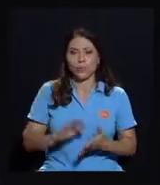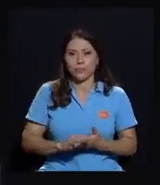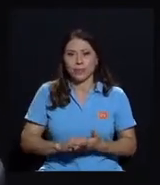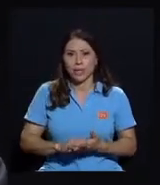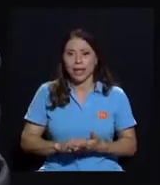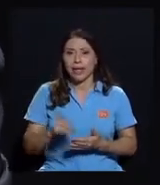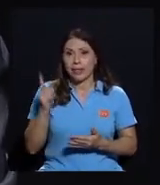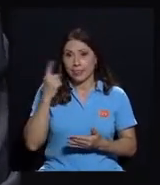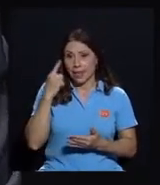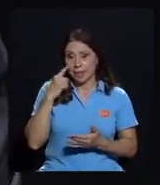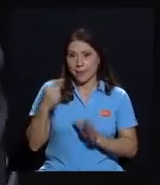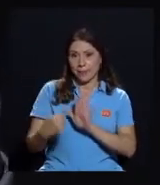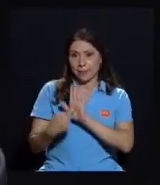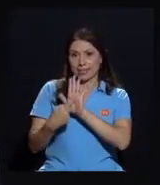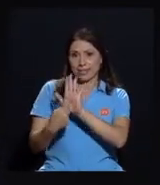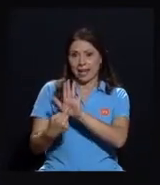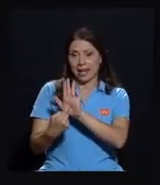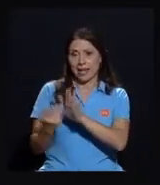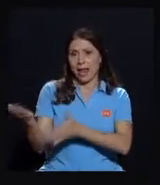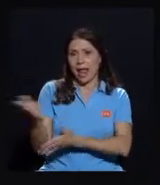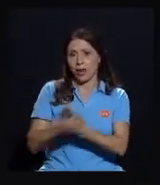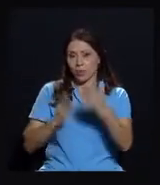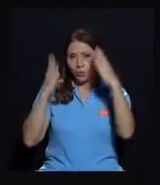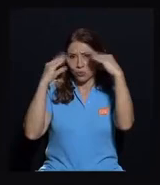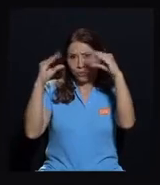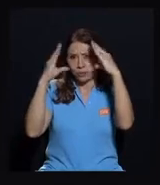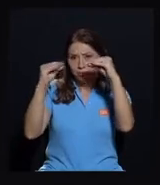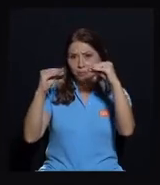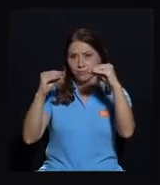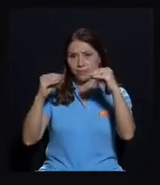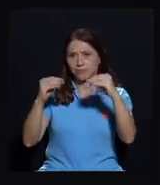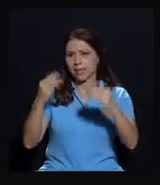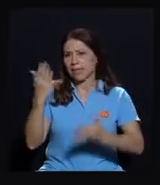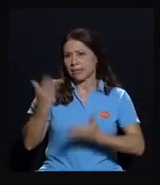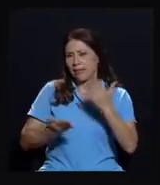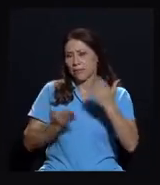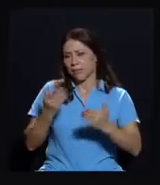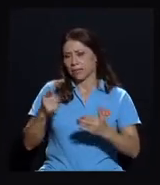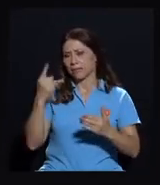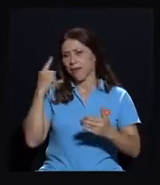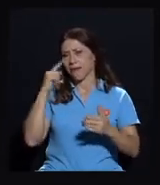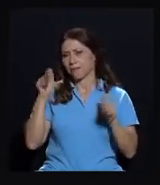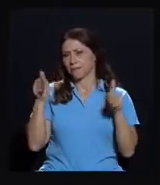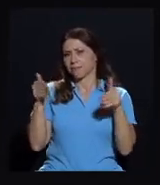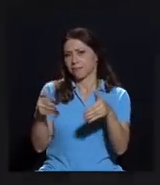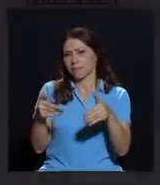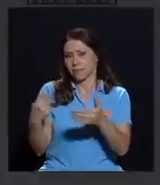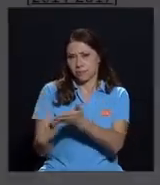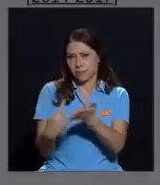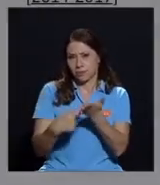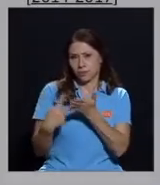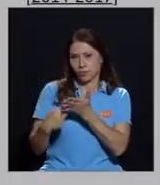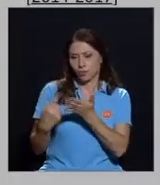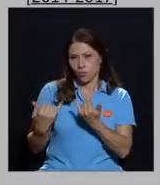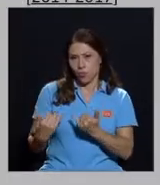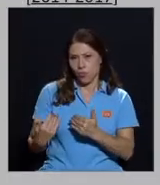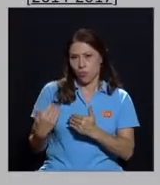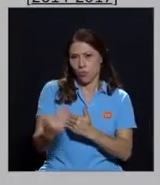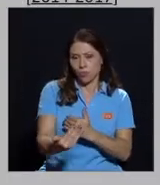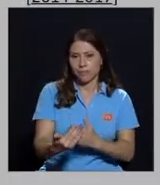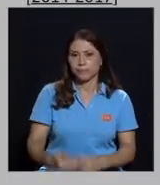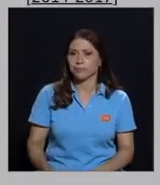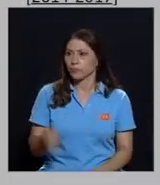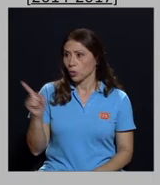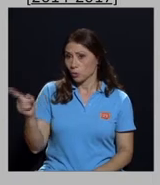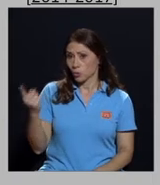presentarle algunas y algunos datos que tal vez no se enmarca esta discusión que yo quisiera tener en adelante lo que